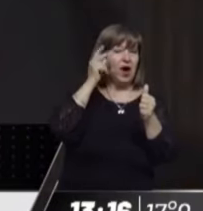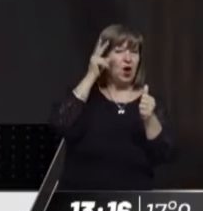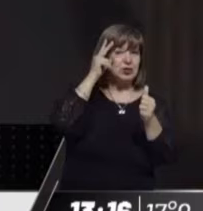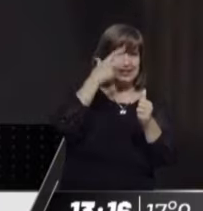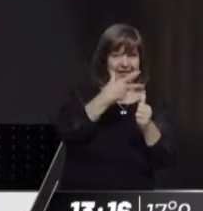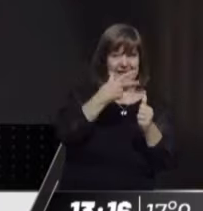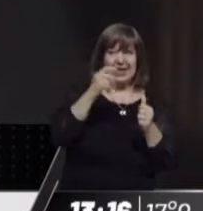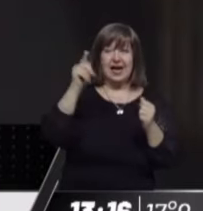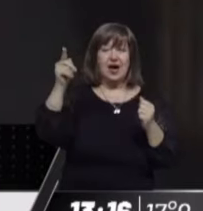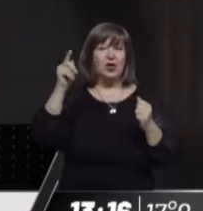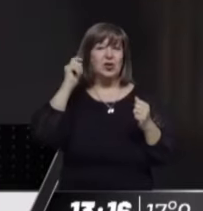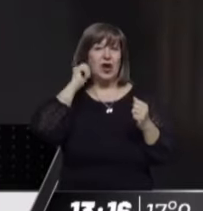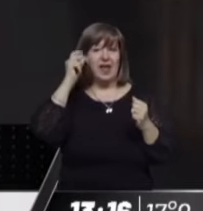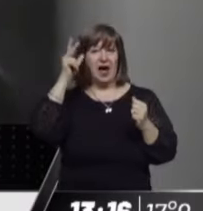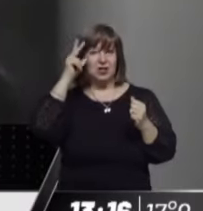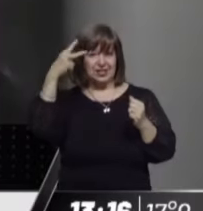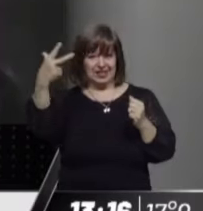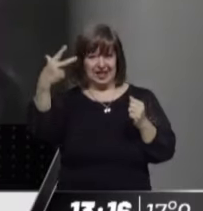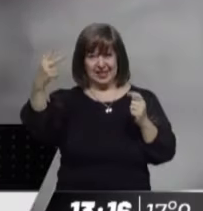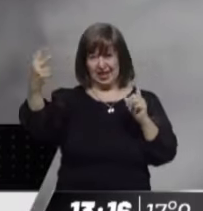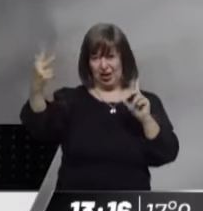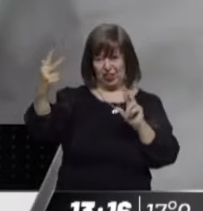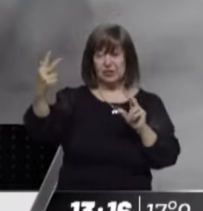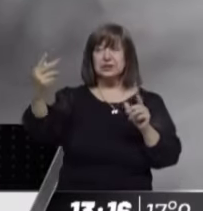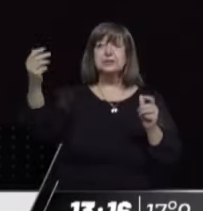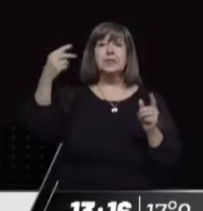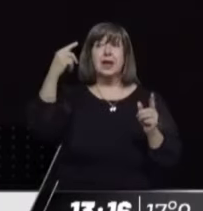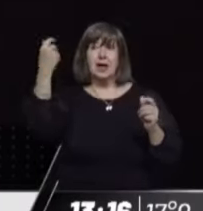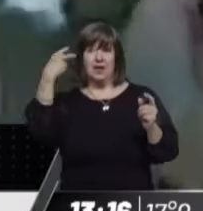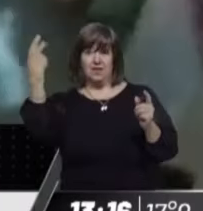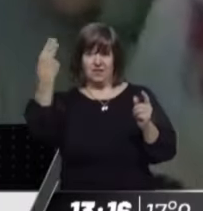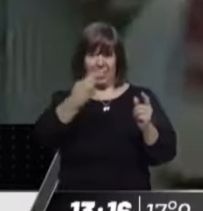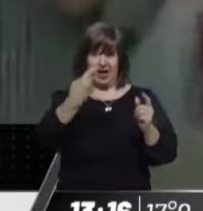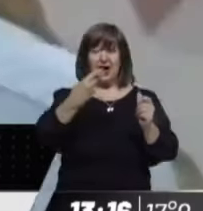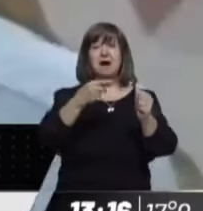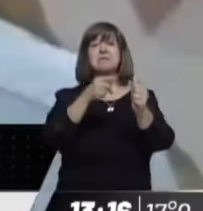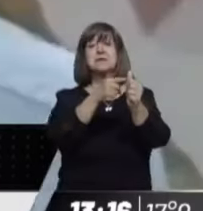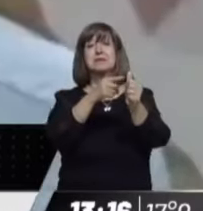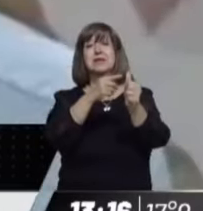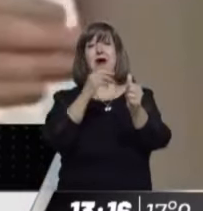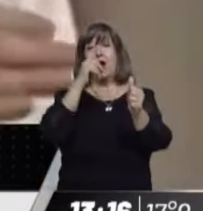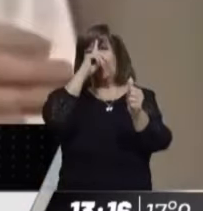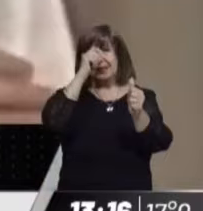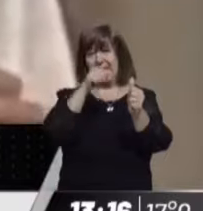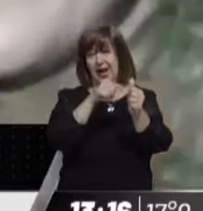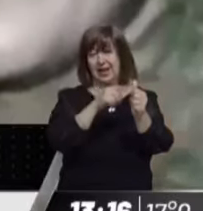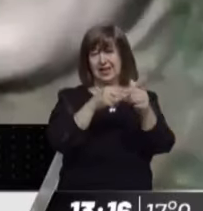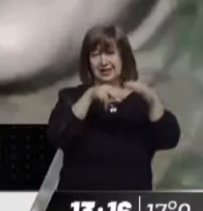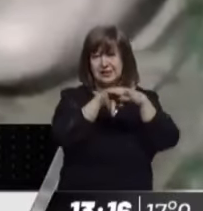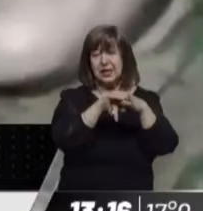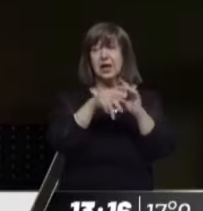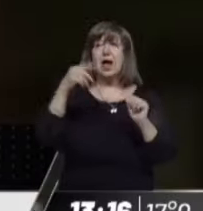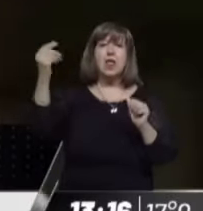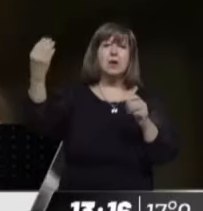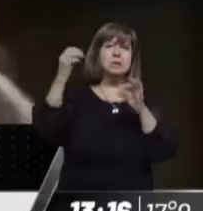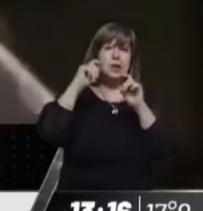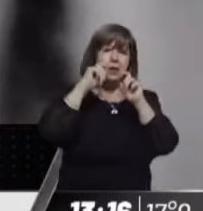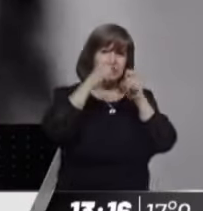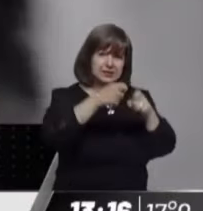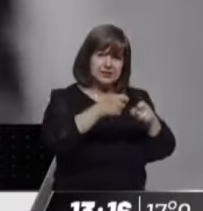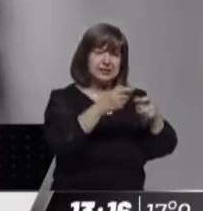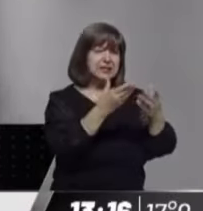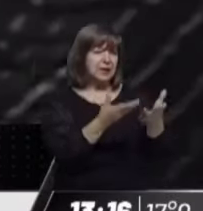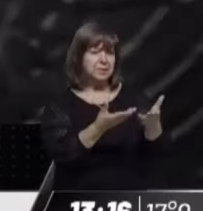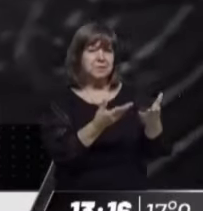lo fue a visitar hace dos días de esto, lo fue a visitar en el hospital donde él está internado. Tuvo varias veces la intención de ir